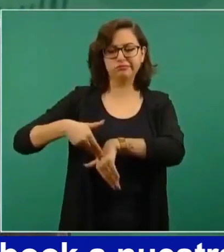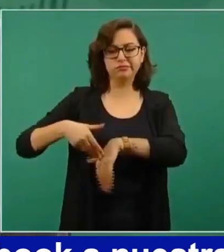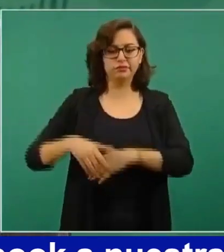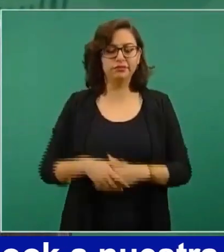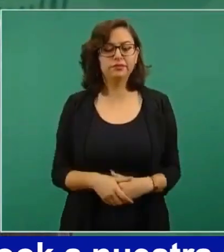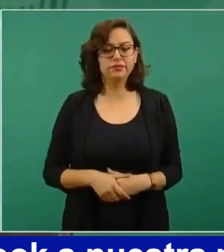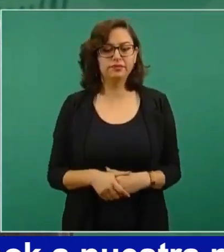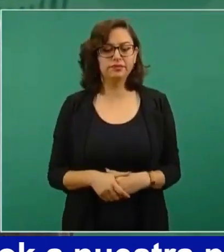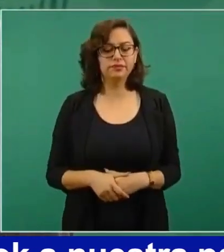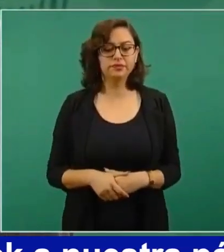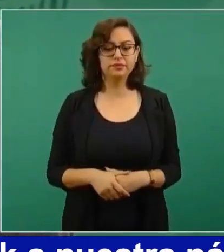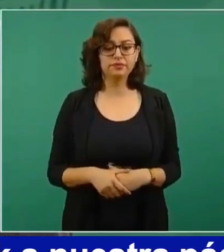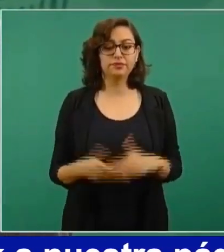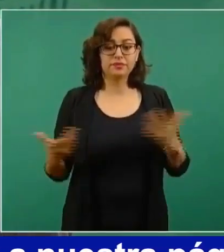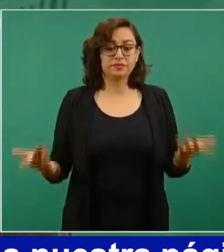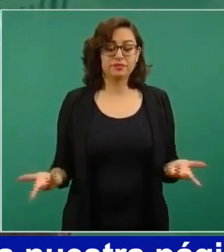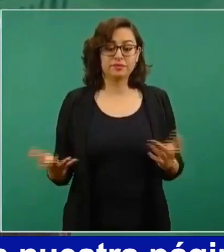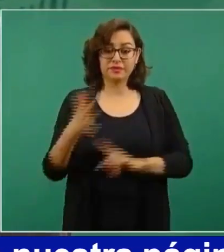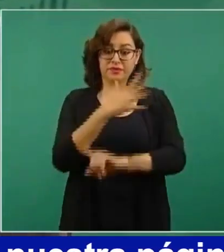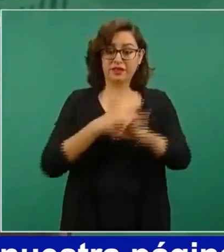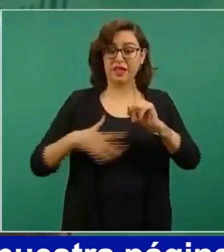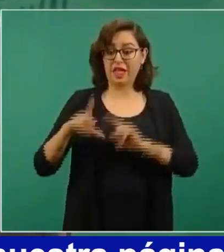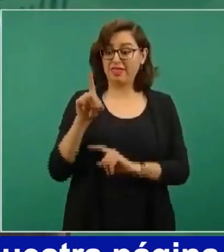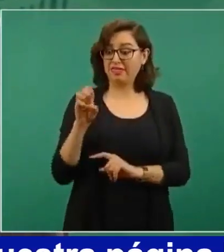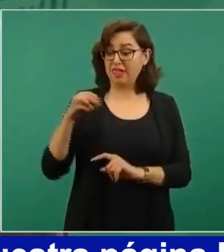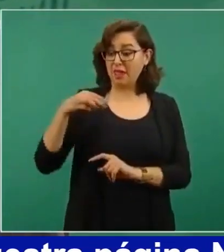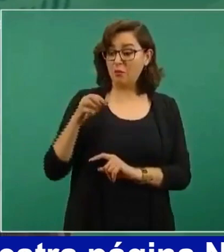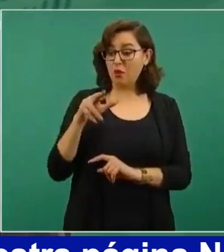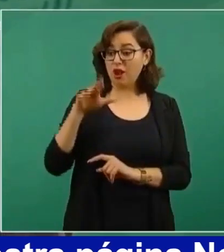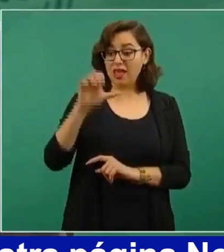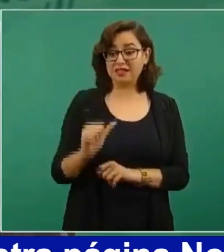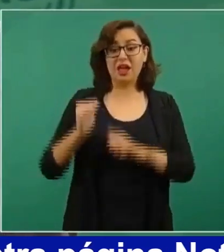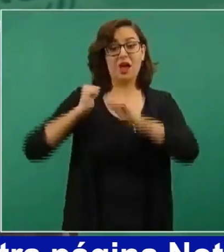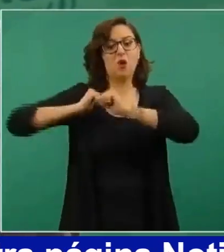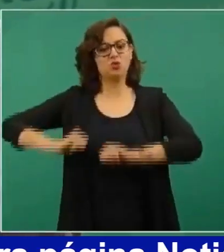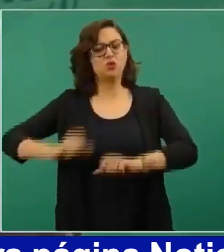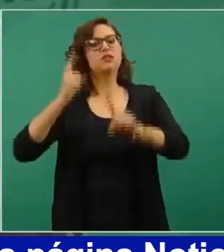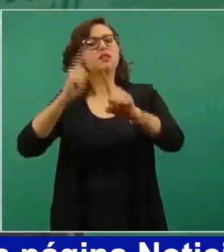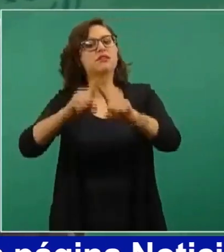aceptar que en una democracia es el pueblo el que manda.